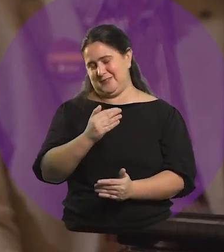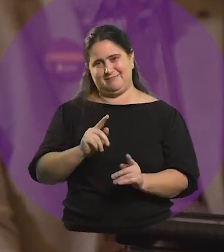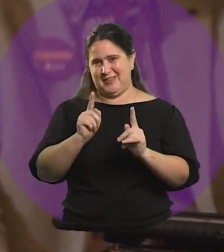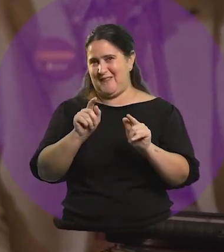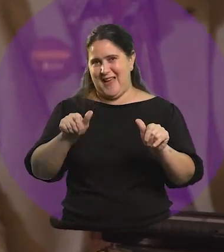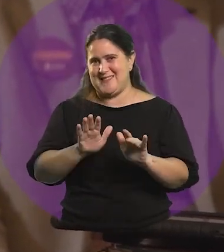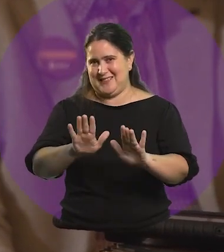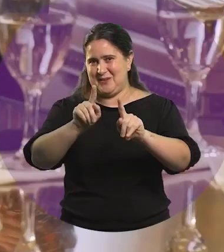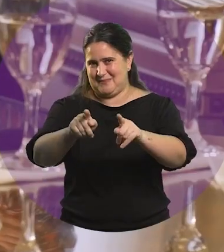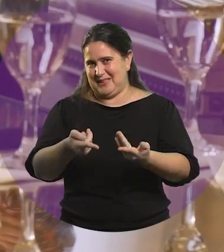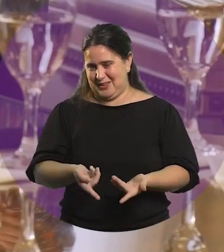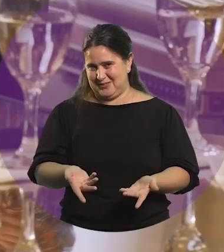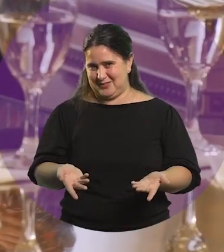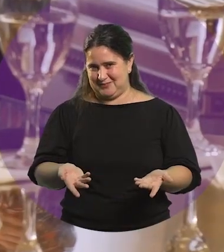diferencias.